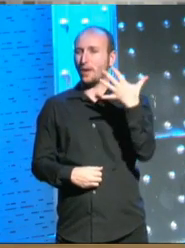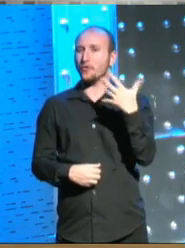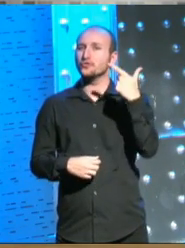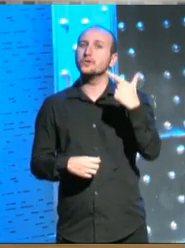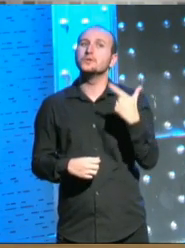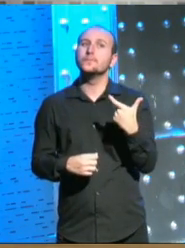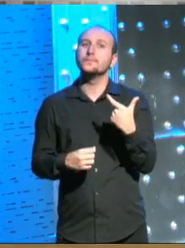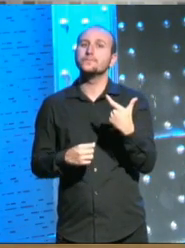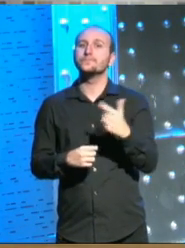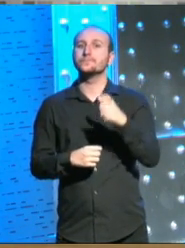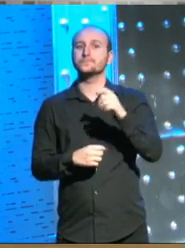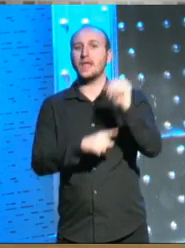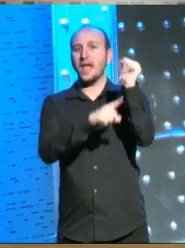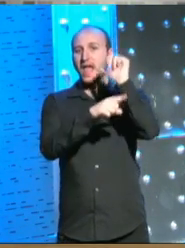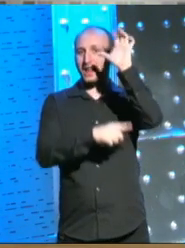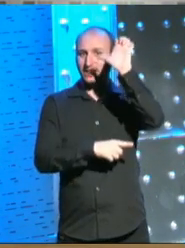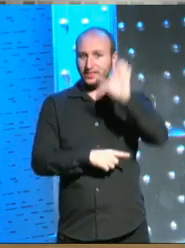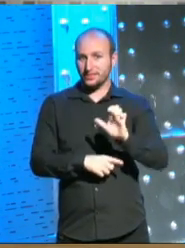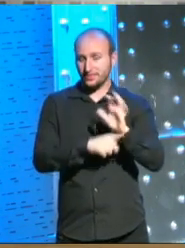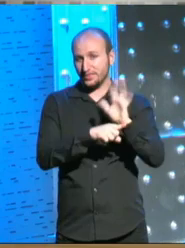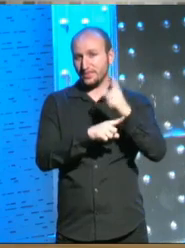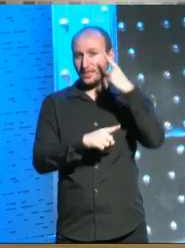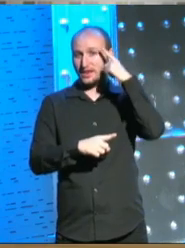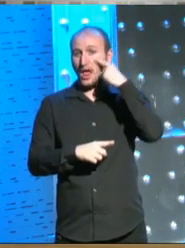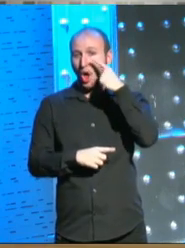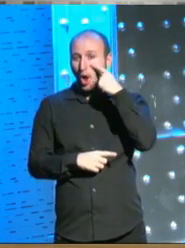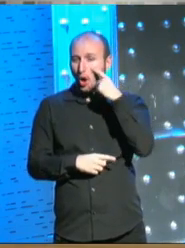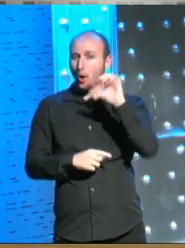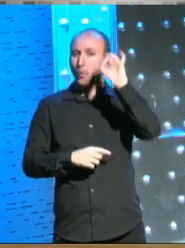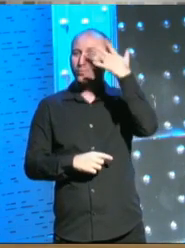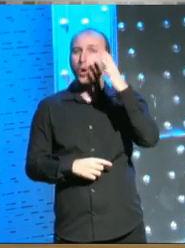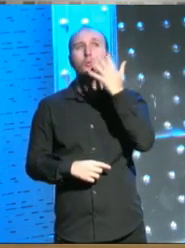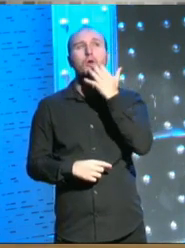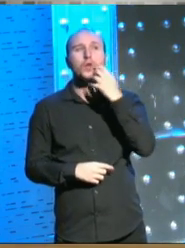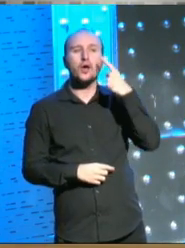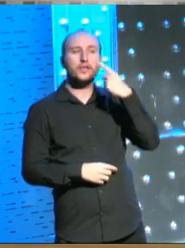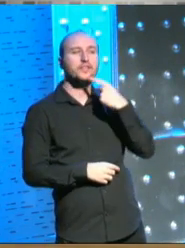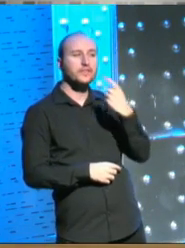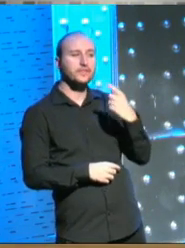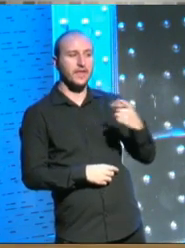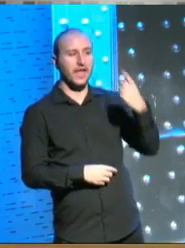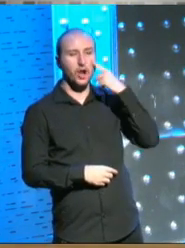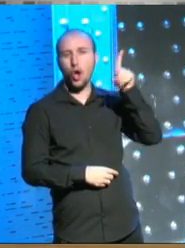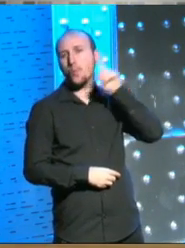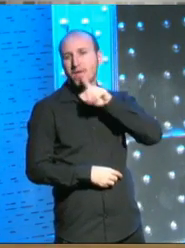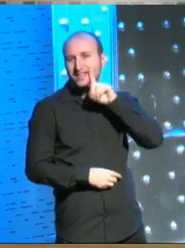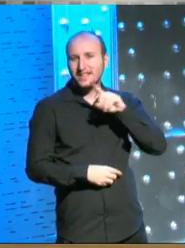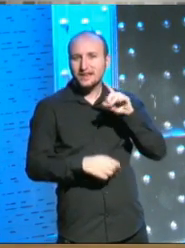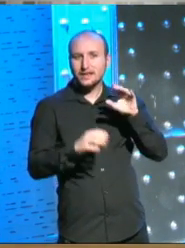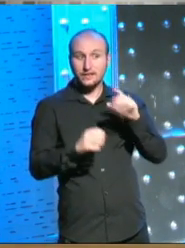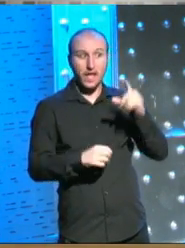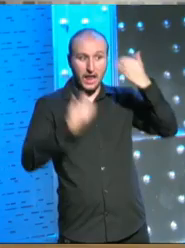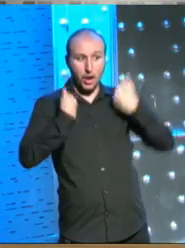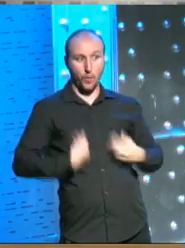inventa la teoría del cine ojo, nos dice el ojo de cristal de la cámara, el objetivo no miente, el ojo humano miente porque